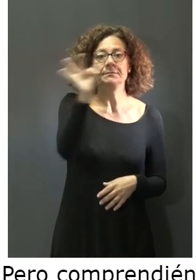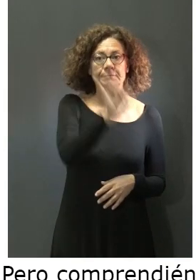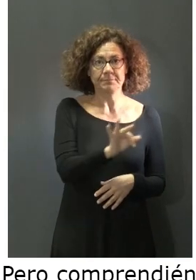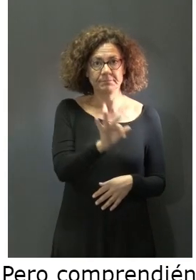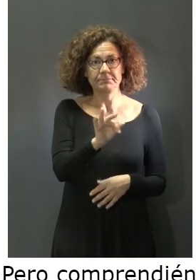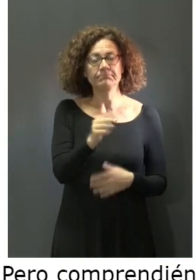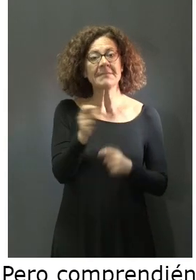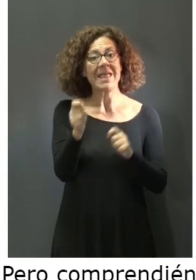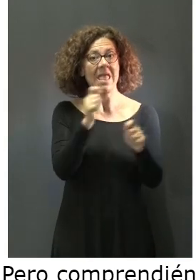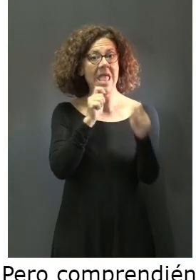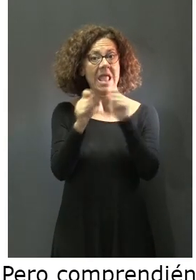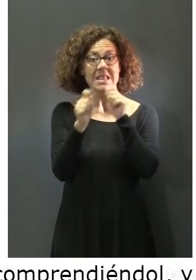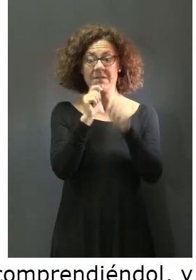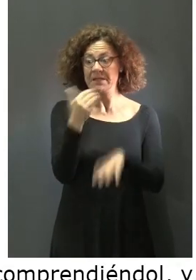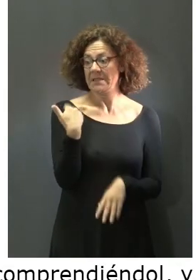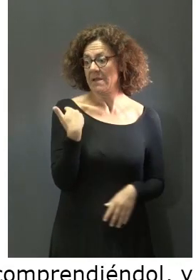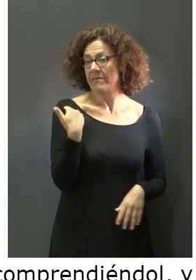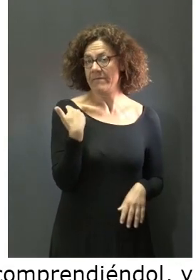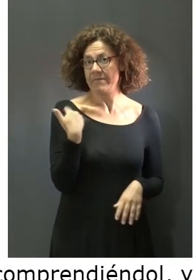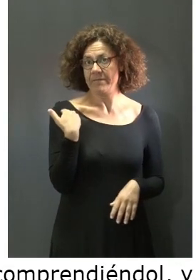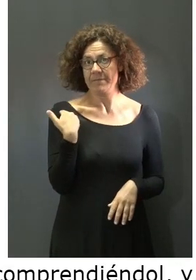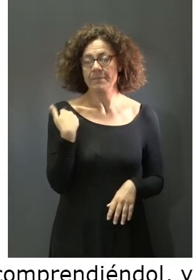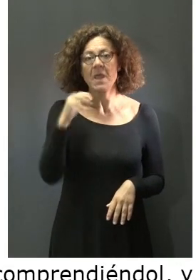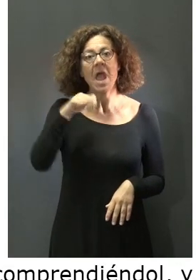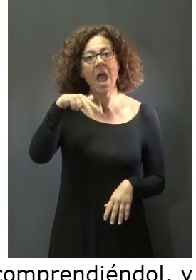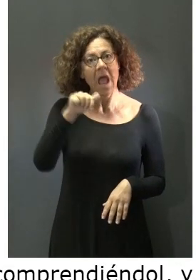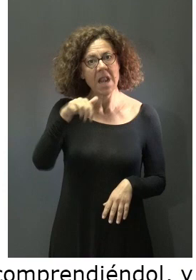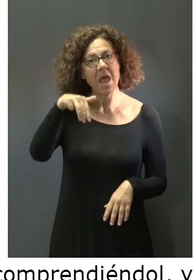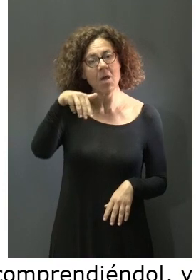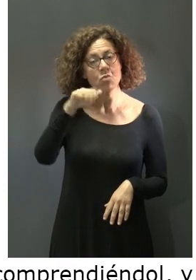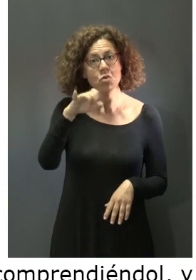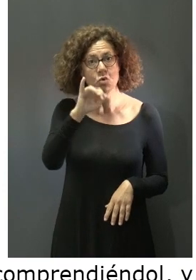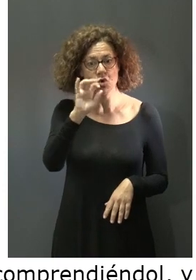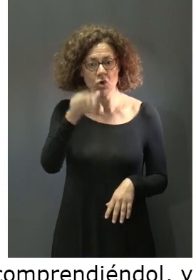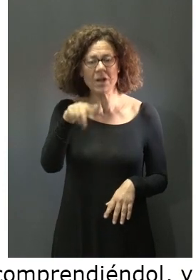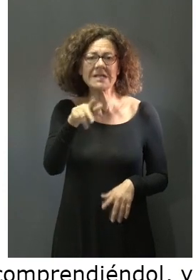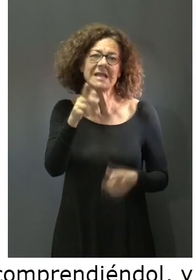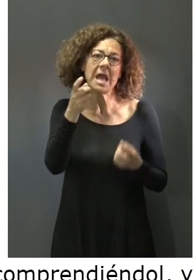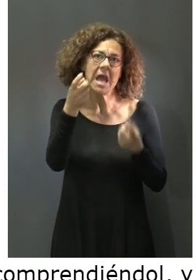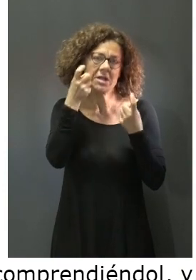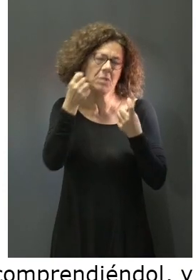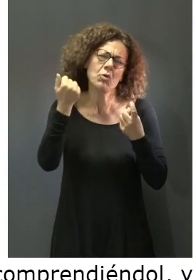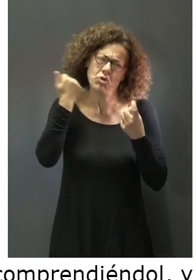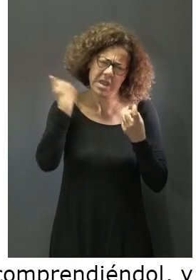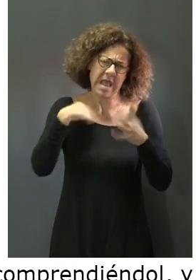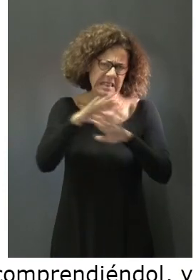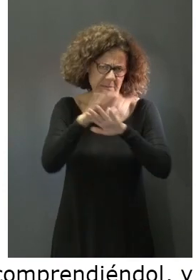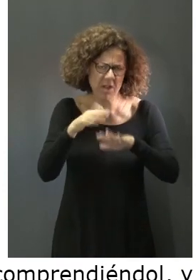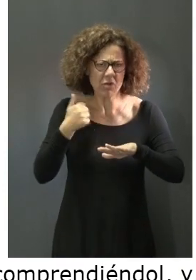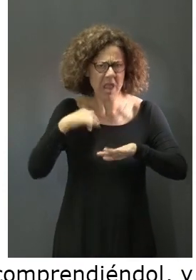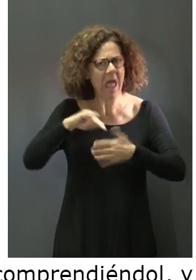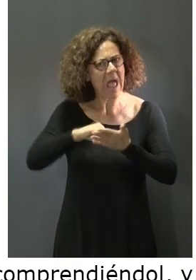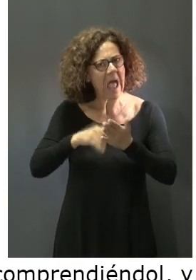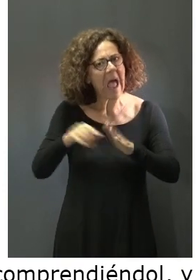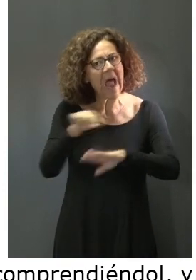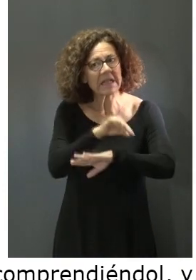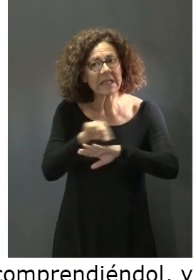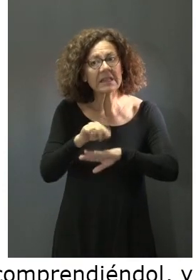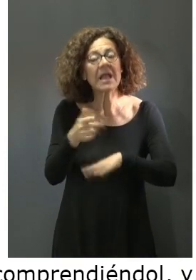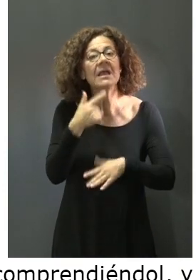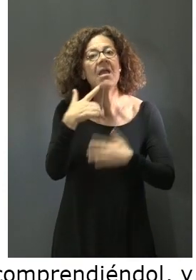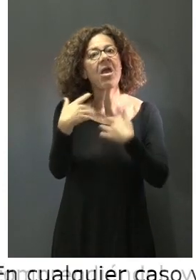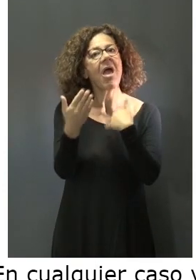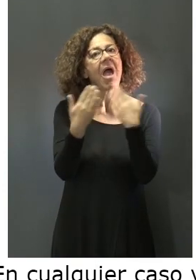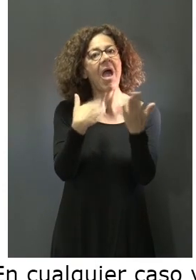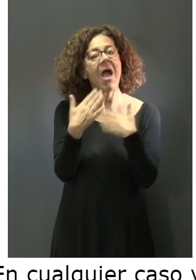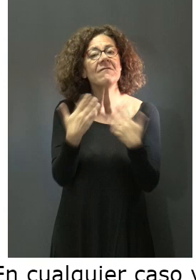a la entrevista que le hice el otro día a Ana Bullón, esta estudiante, bueno, que ya es arquitecta, y que nos habla